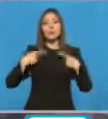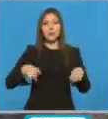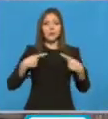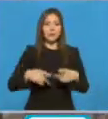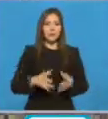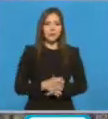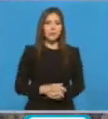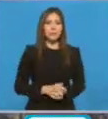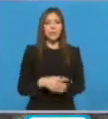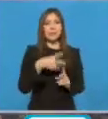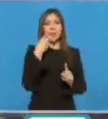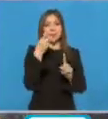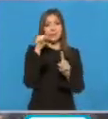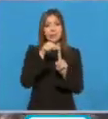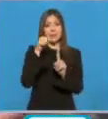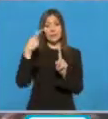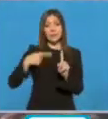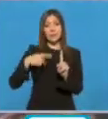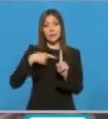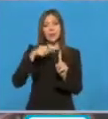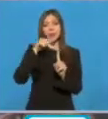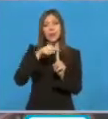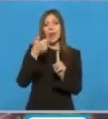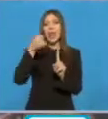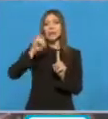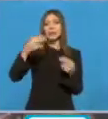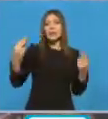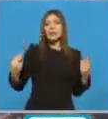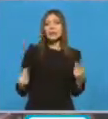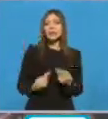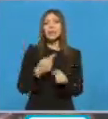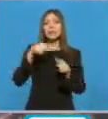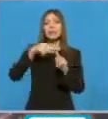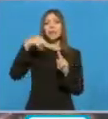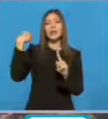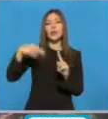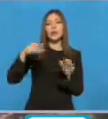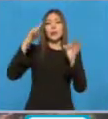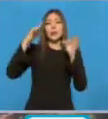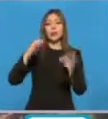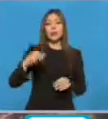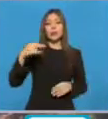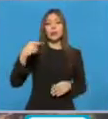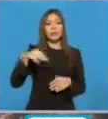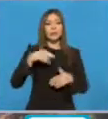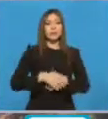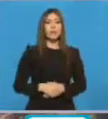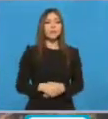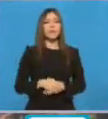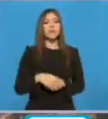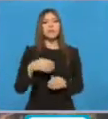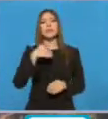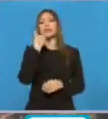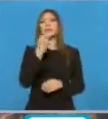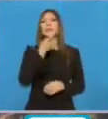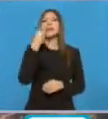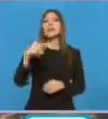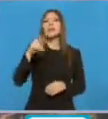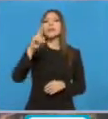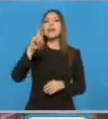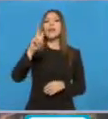duda desde que nació traía esta estrella. De hecho, su nombre original significa